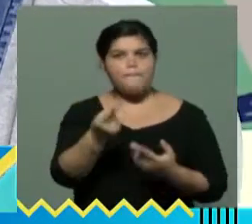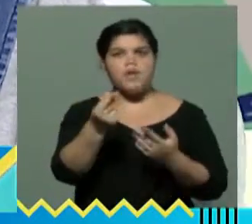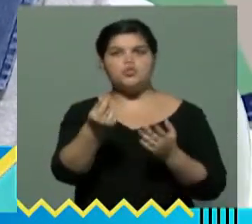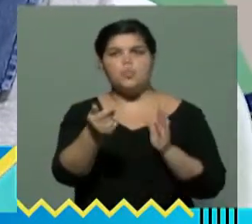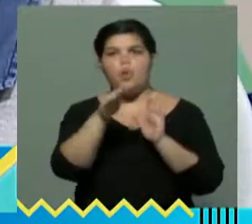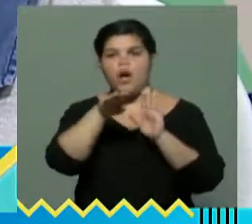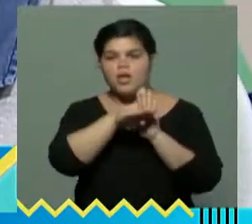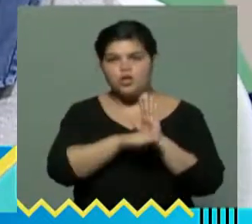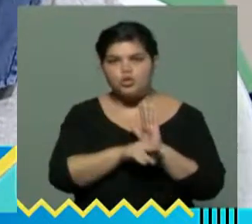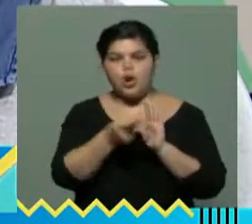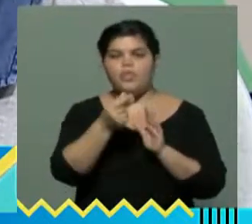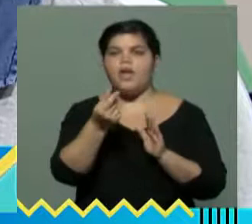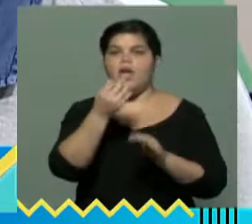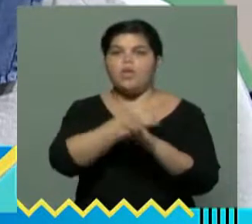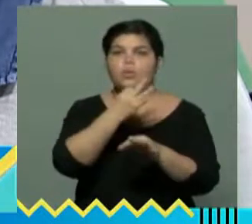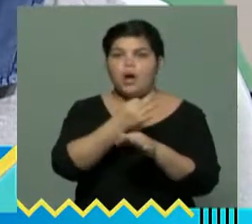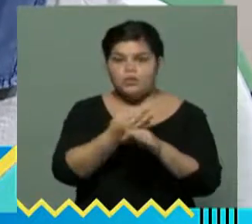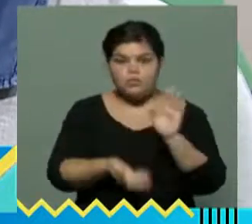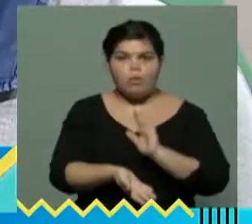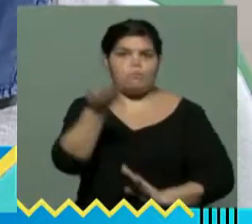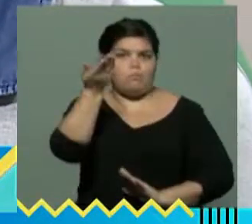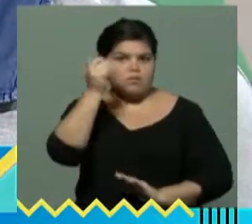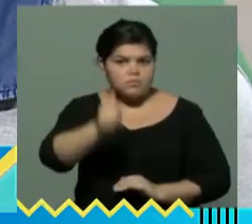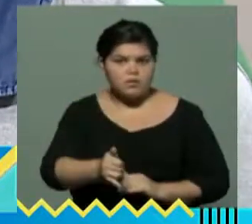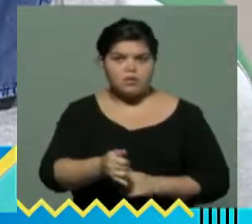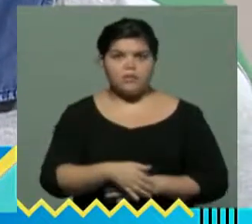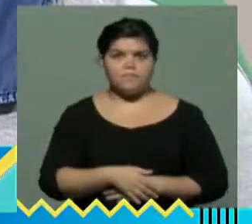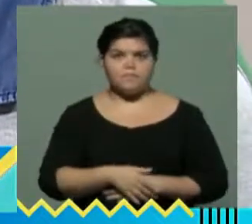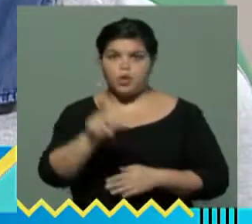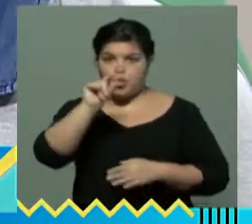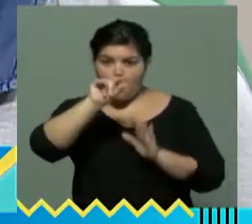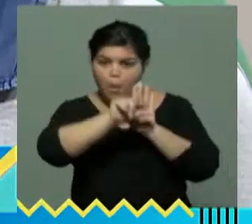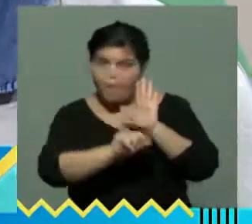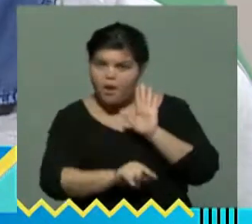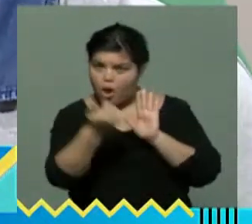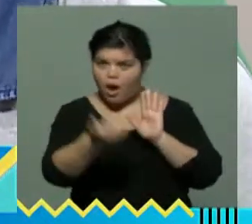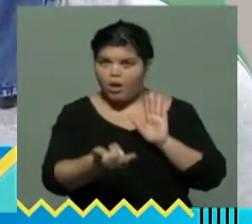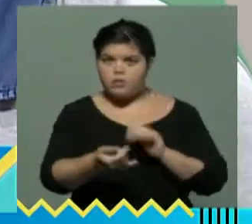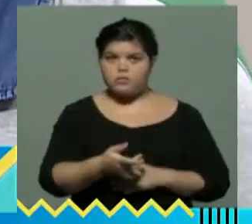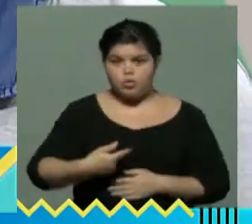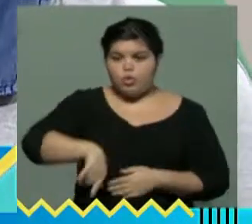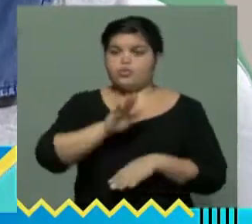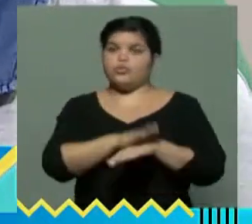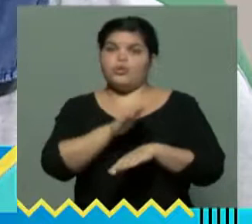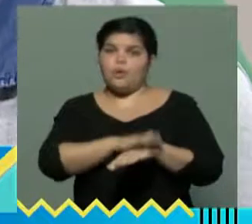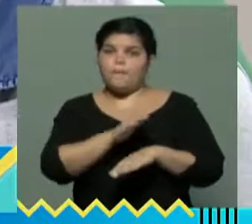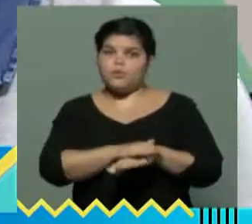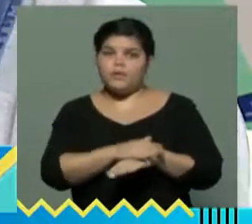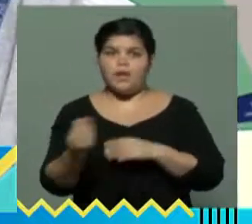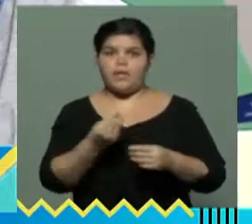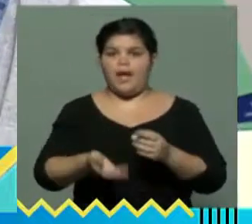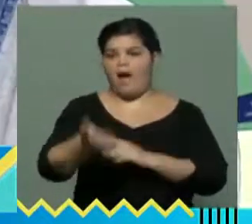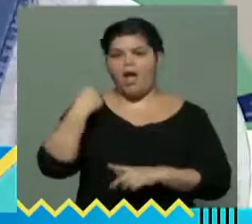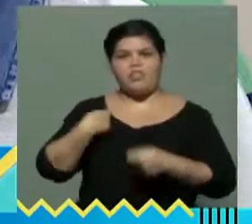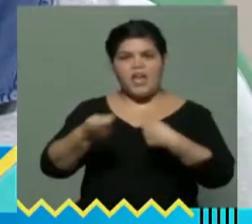creció. No hay mucha vuelta que darle. Hoy los números están. Nos está tocando a nosotros hacernos cargo del descalabro que hizo la